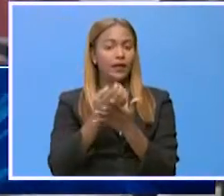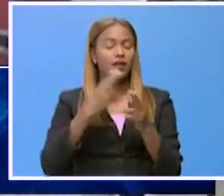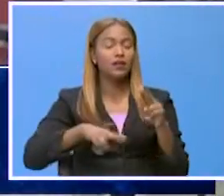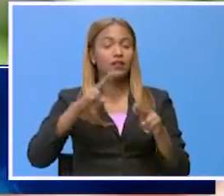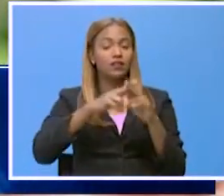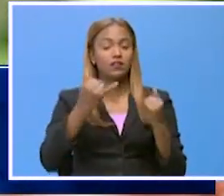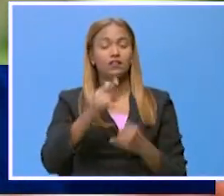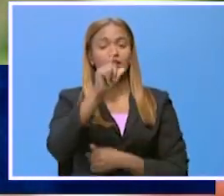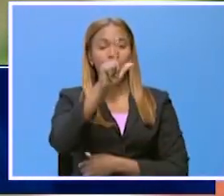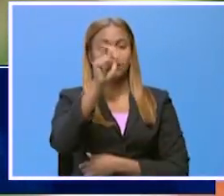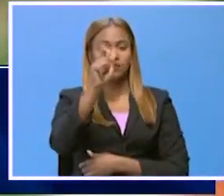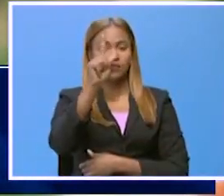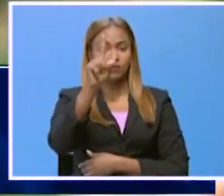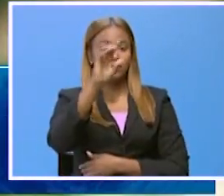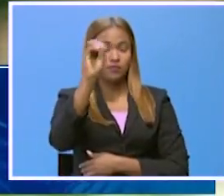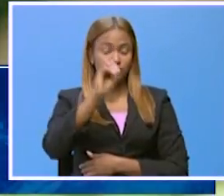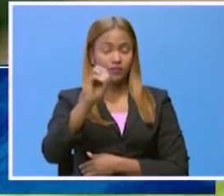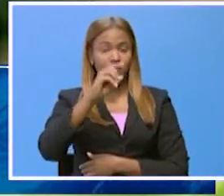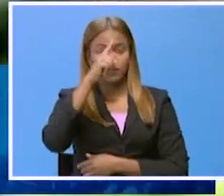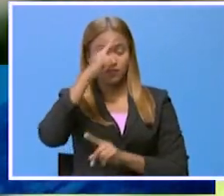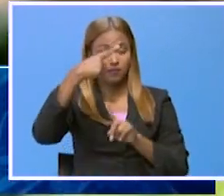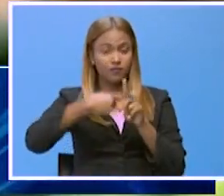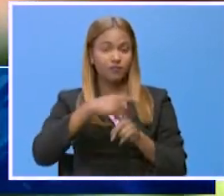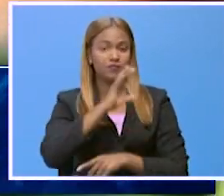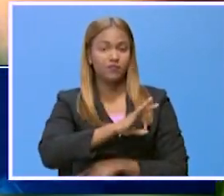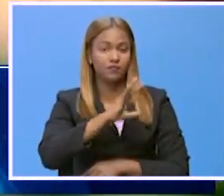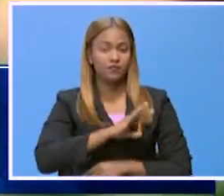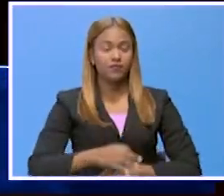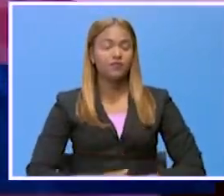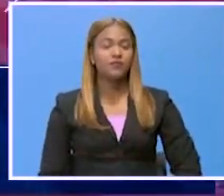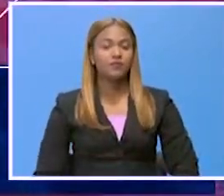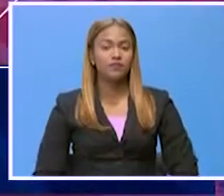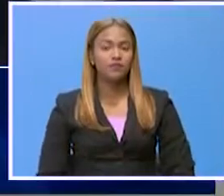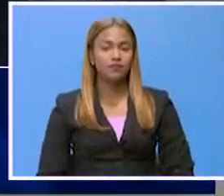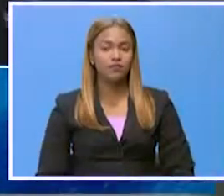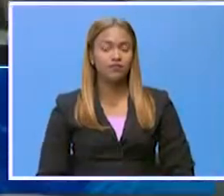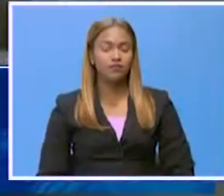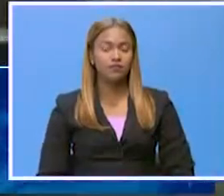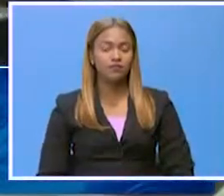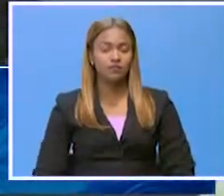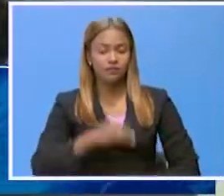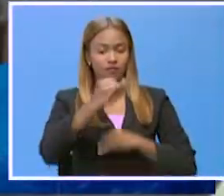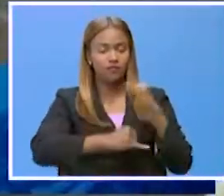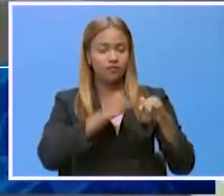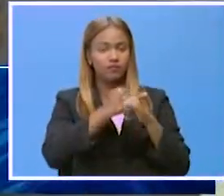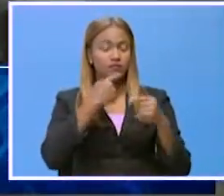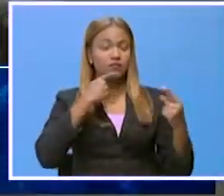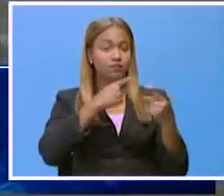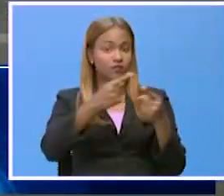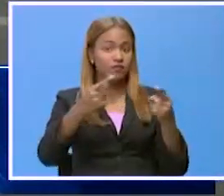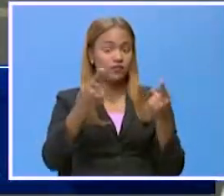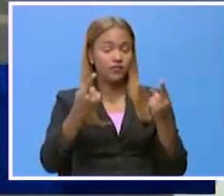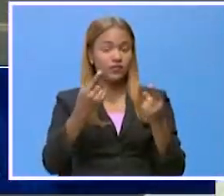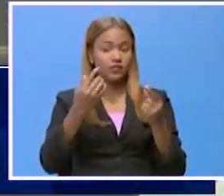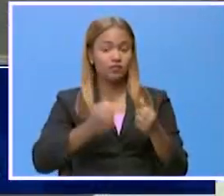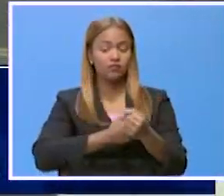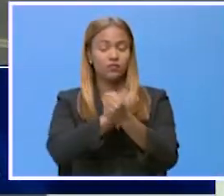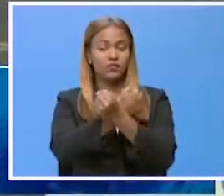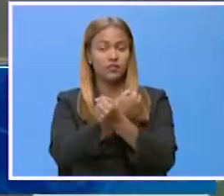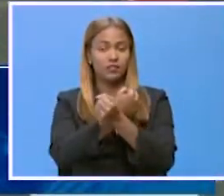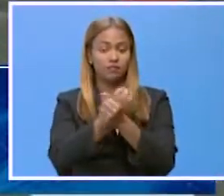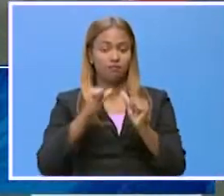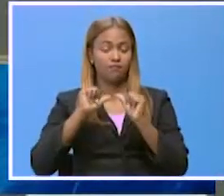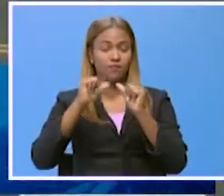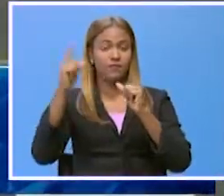en 1.1 por ciento en el mes de febrero en las internacionales condenas a cadena